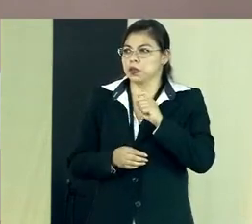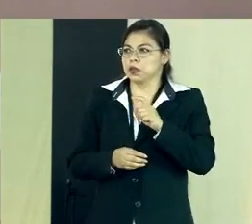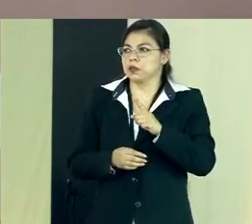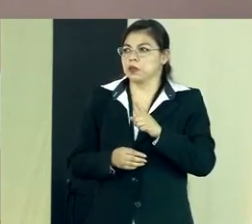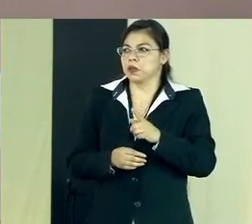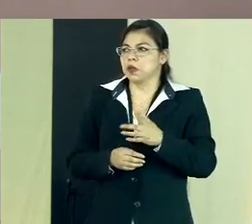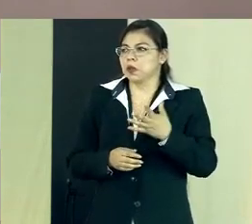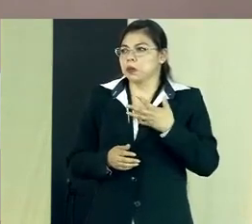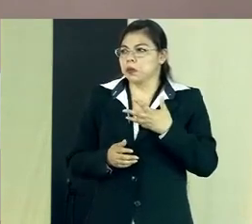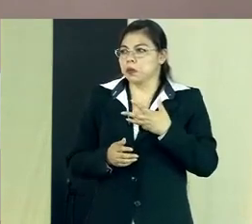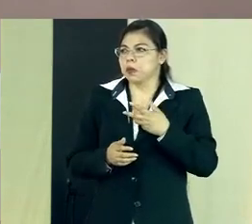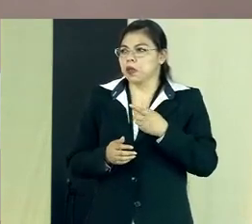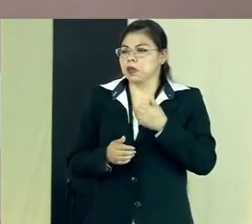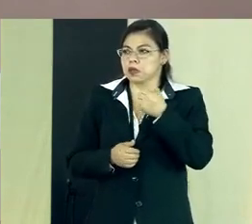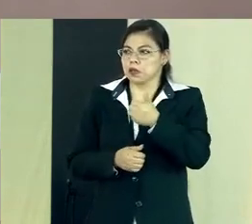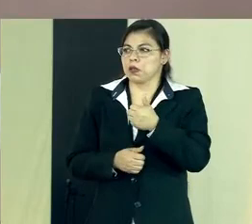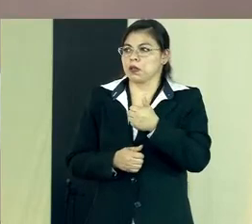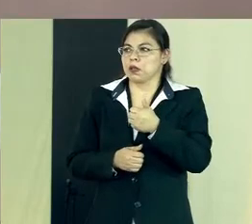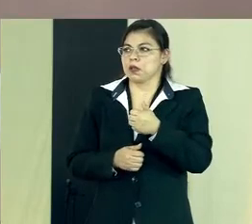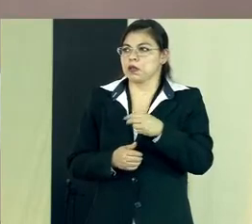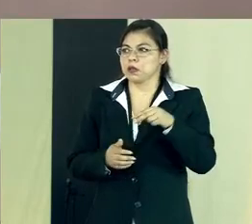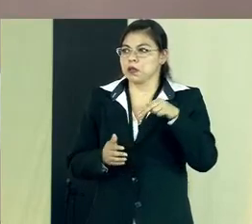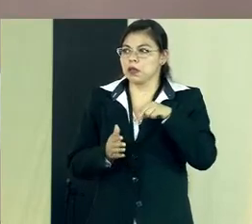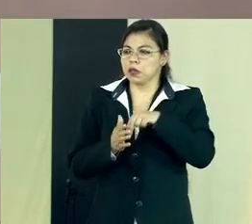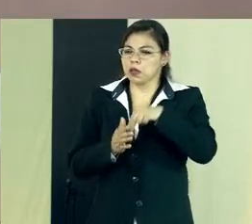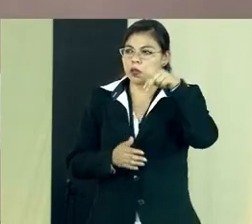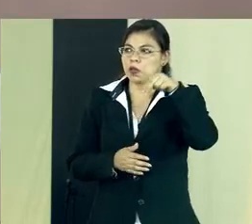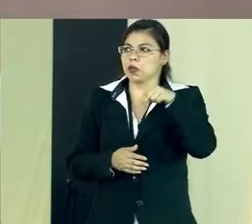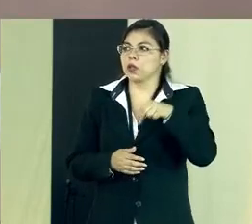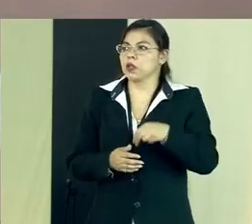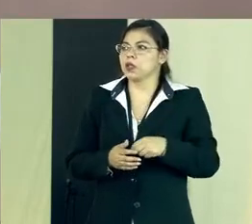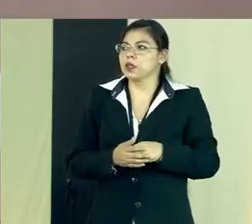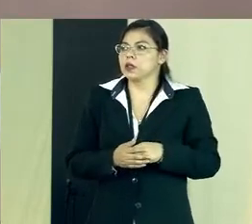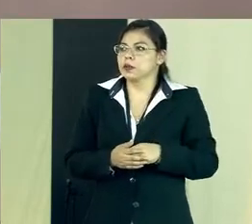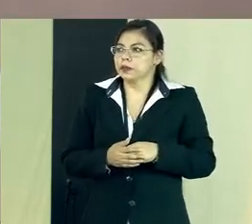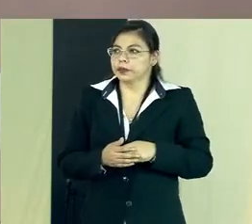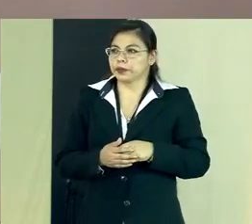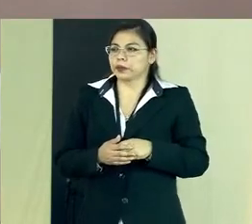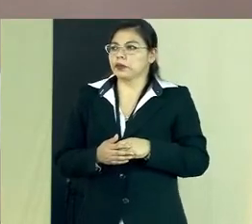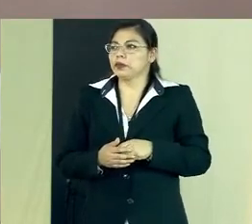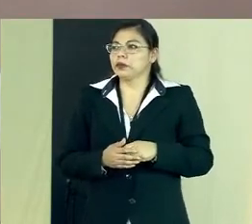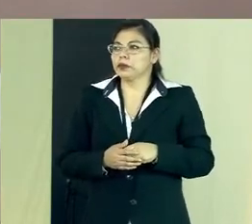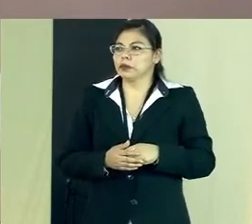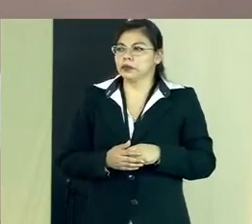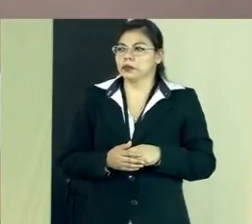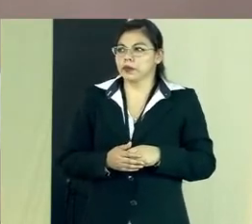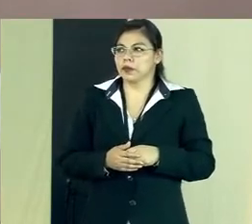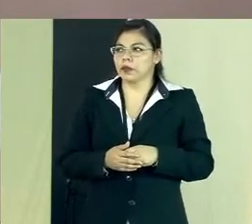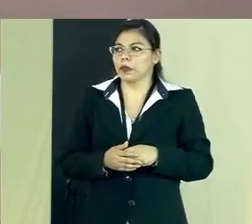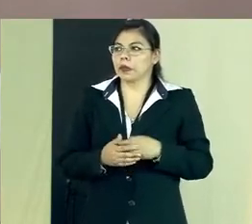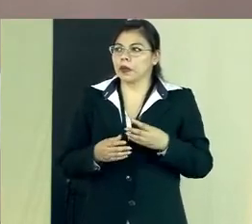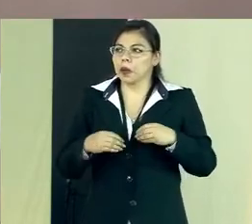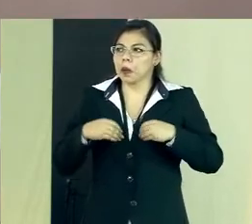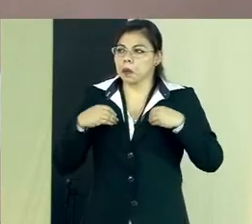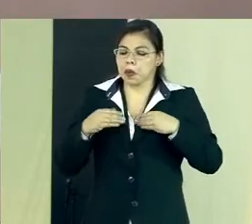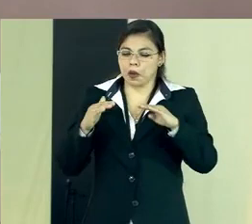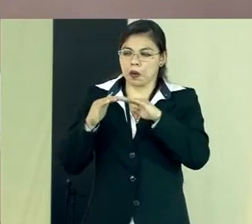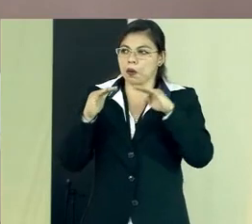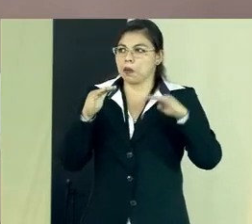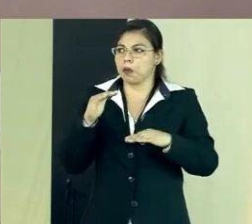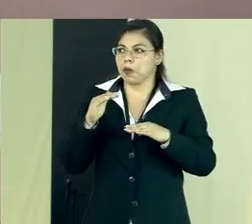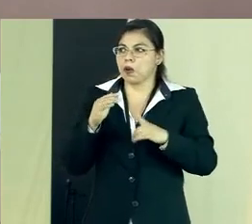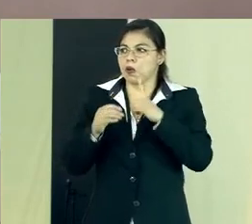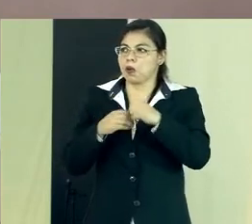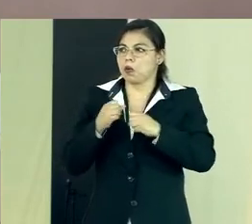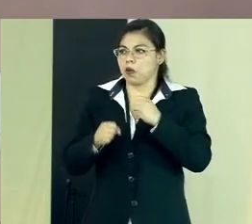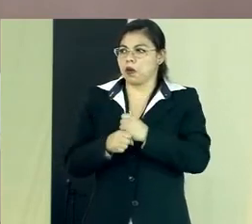el tren 6 hacia el norte de manhattan la esperanza de vida desciende un año cada